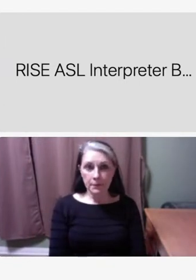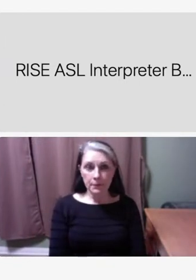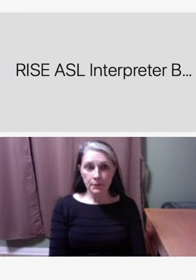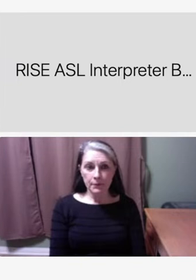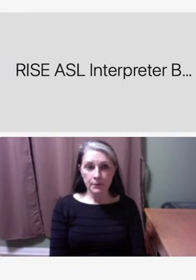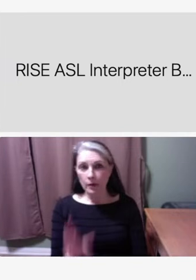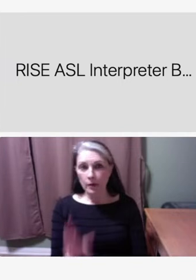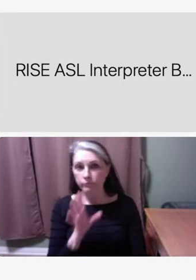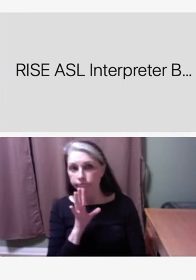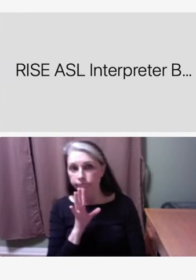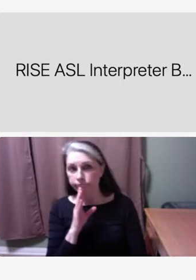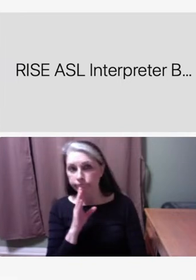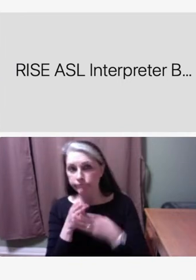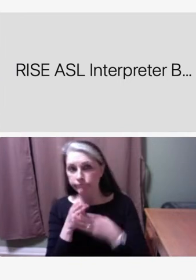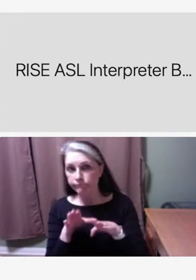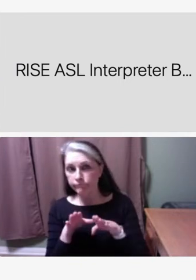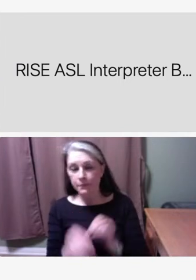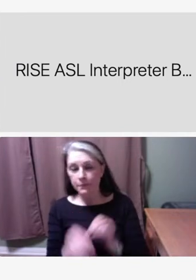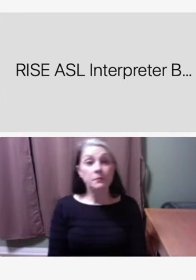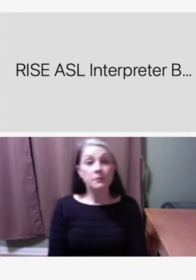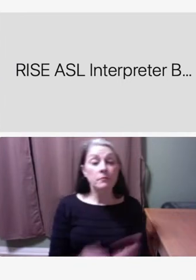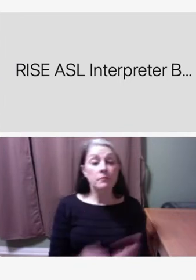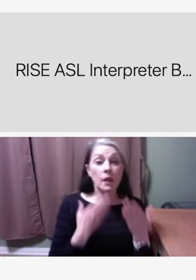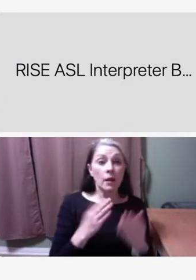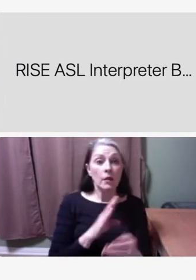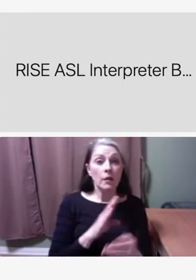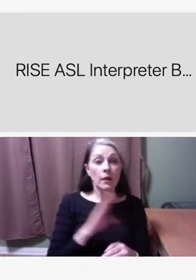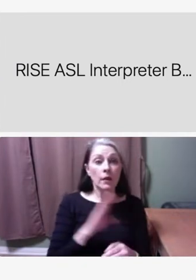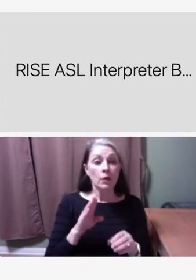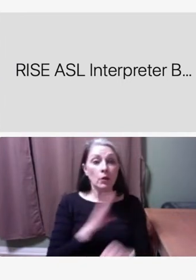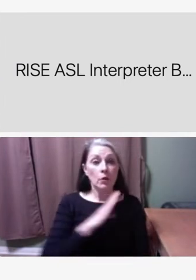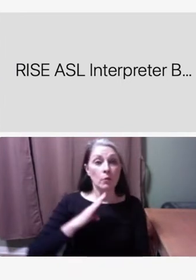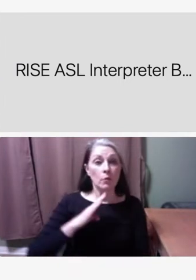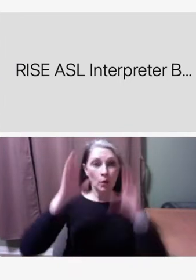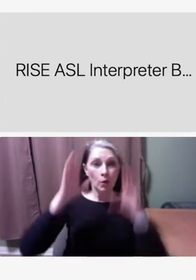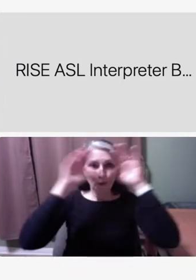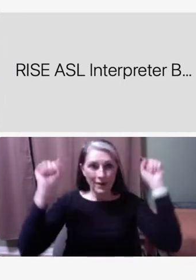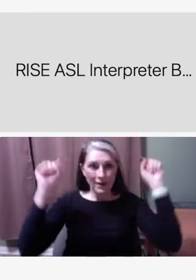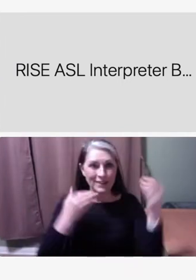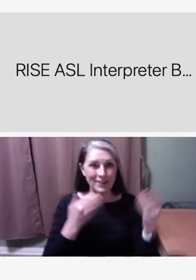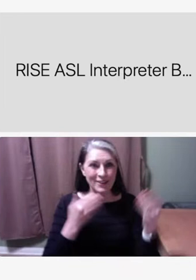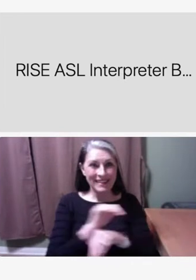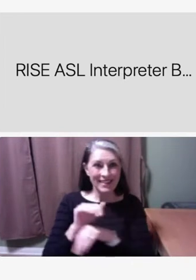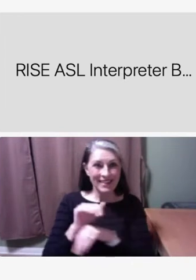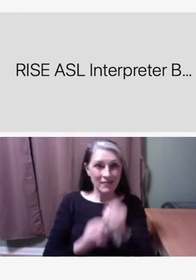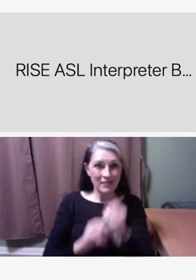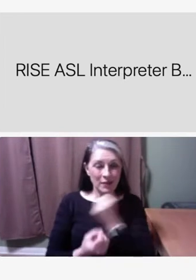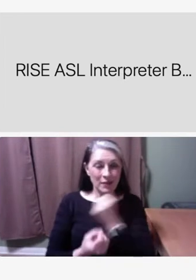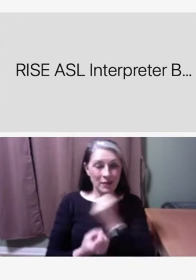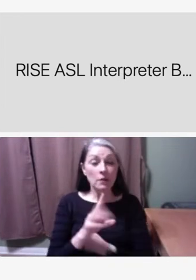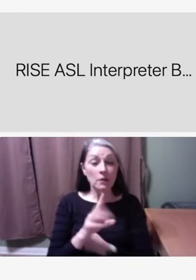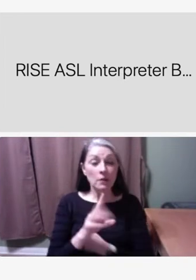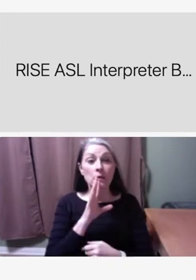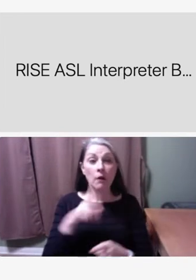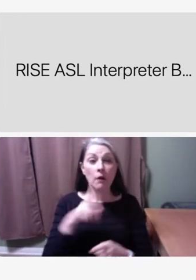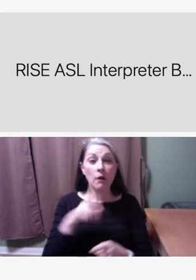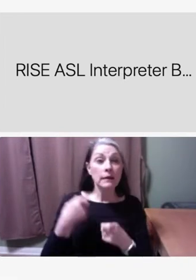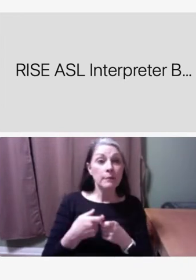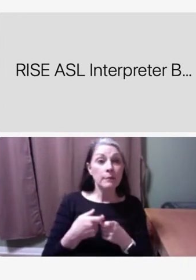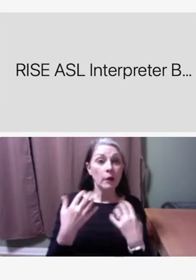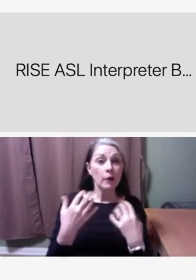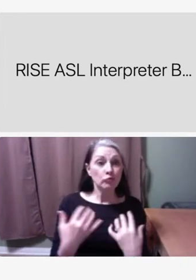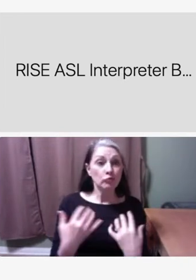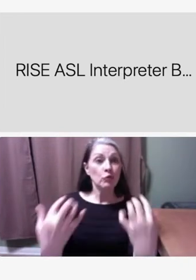Thank you, Board President Doreña Ojeda. Good evening, everybody. Muy buenas tardes a todos. Yo soy Cynthia Bueno, soy recepcionista